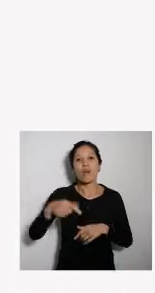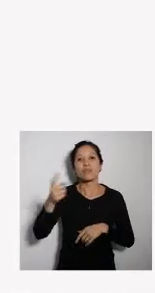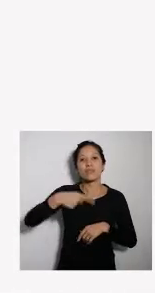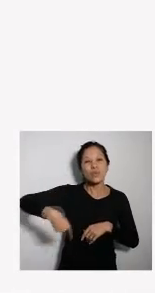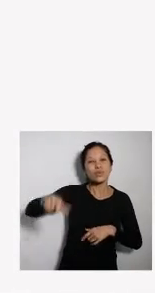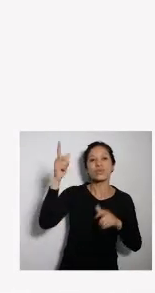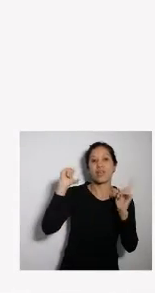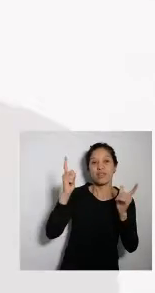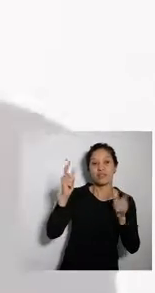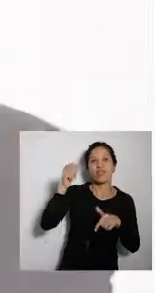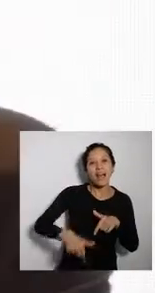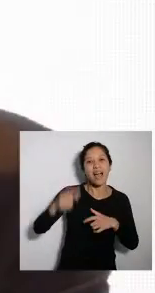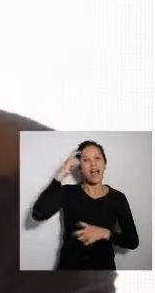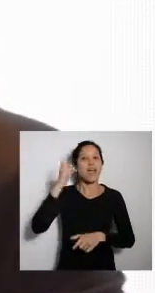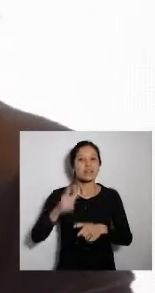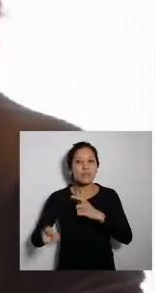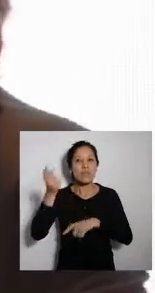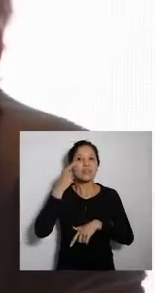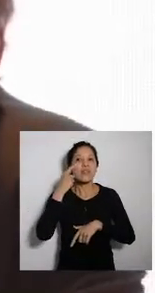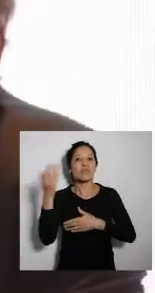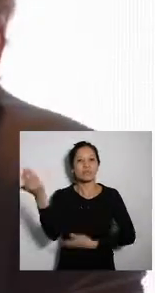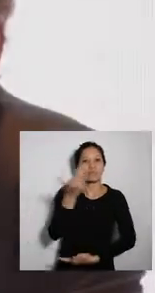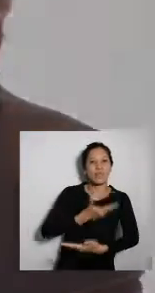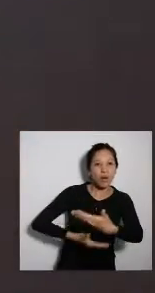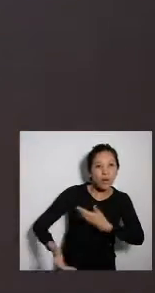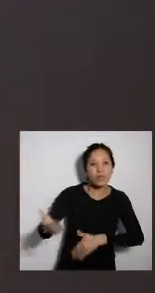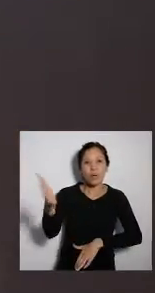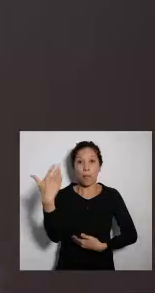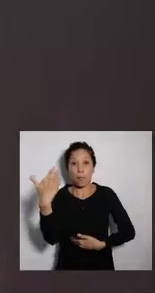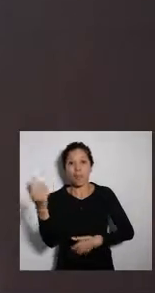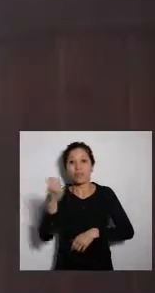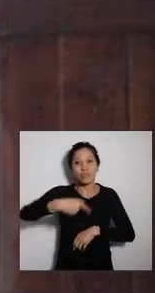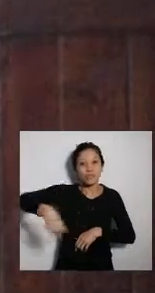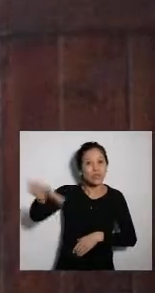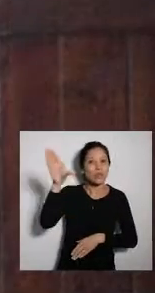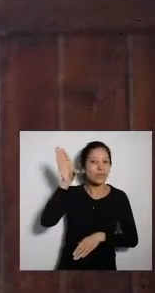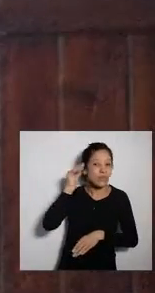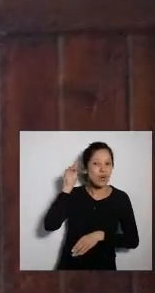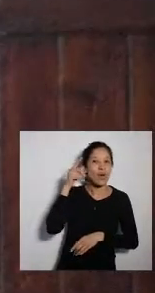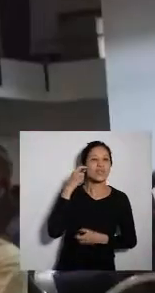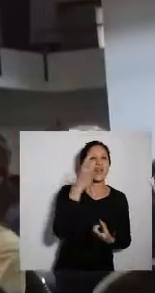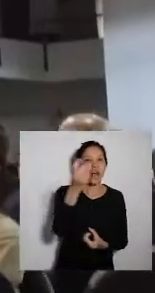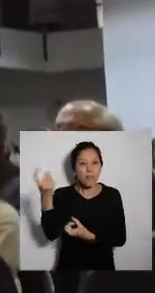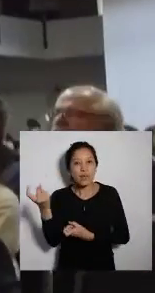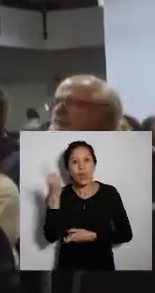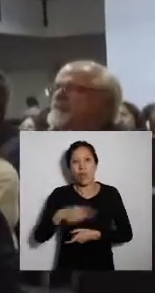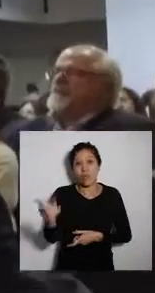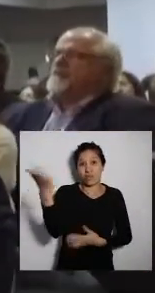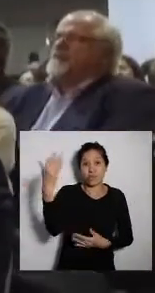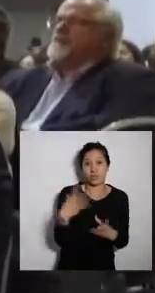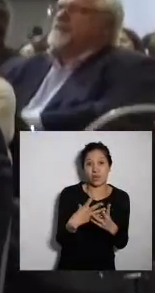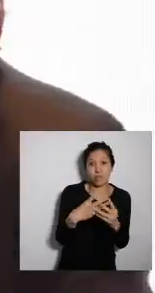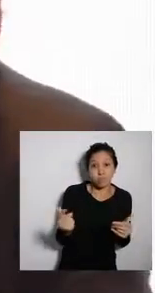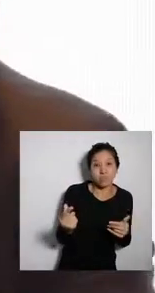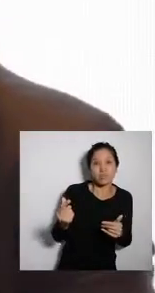Espero que disfrutes de esta jornada donde vamos a poder compartir experiencias y conocimientos. Espero que nos escuchemos, espero que aprendamos